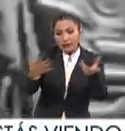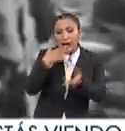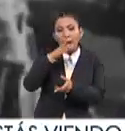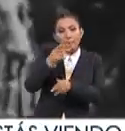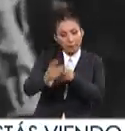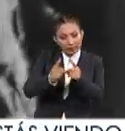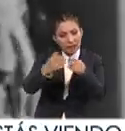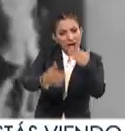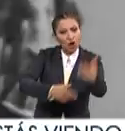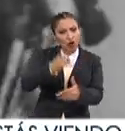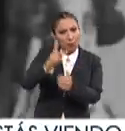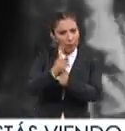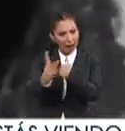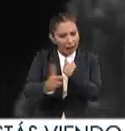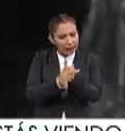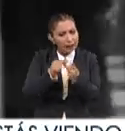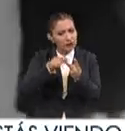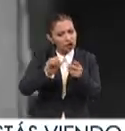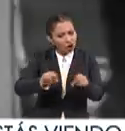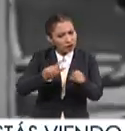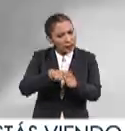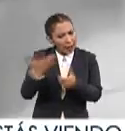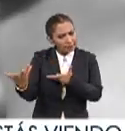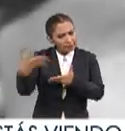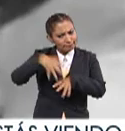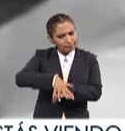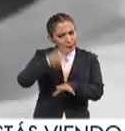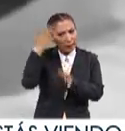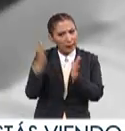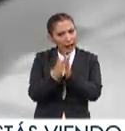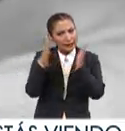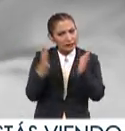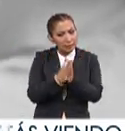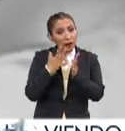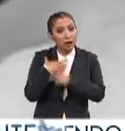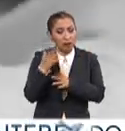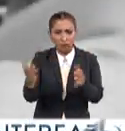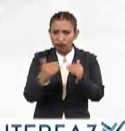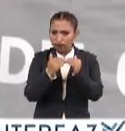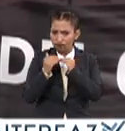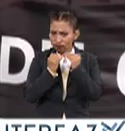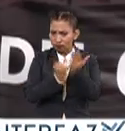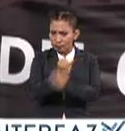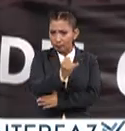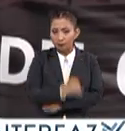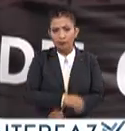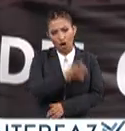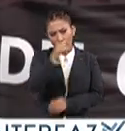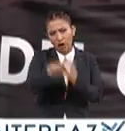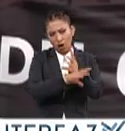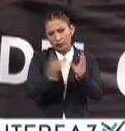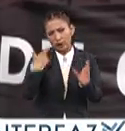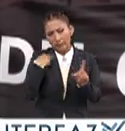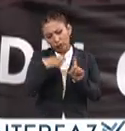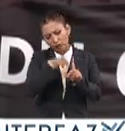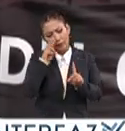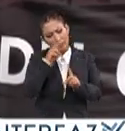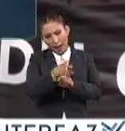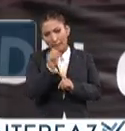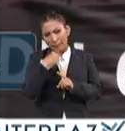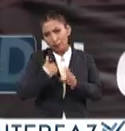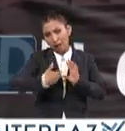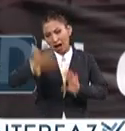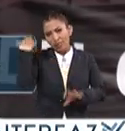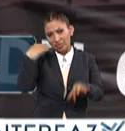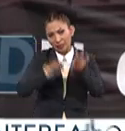mejor desarrollo nacional, una sociedad incluyente, participativa y democrática. Otro aspecto positivo que yo veo, y dada